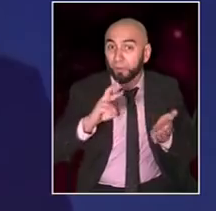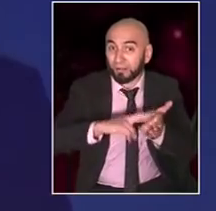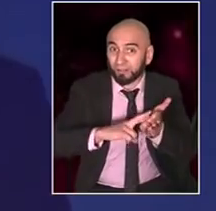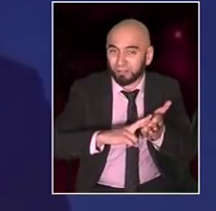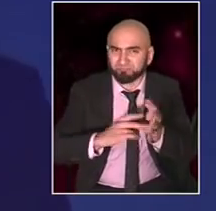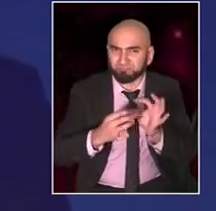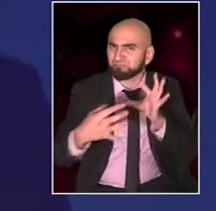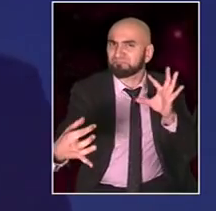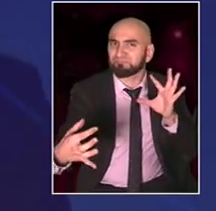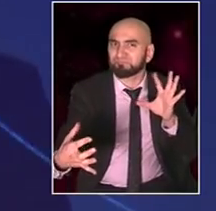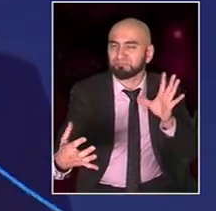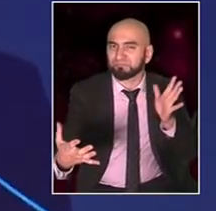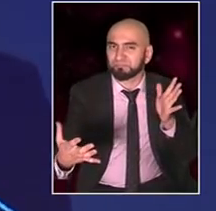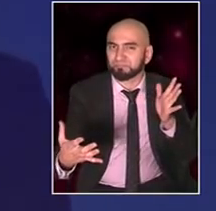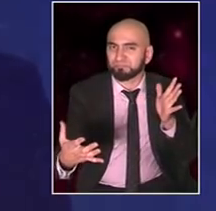sociedad.